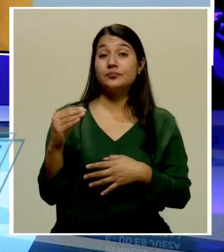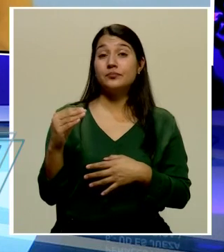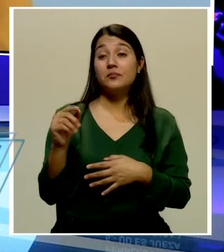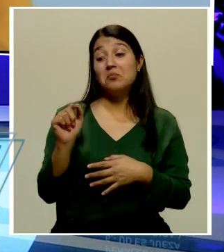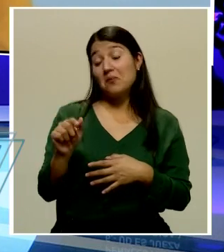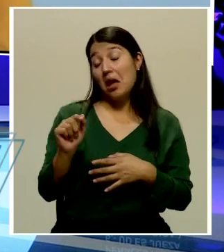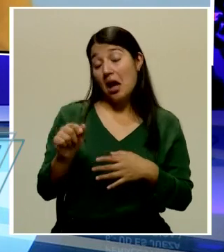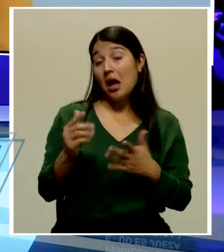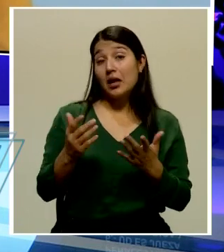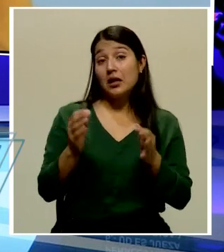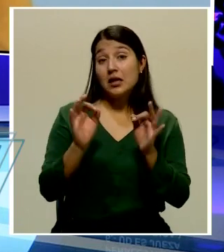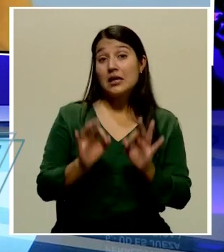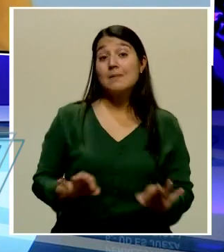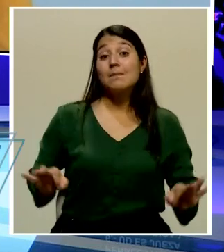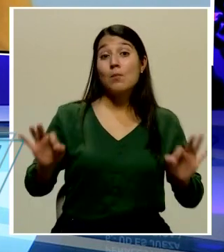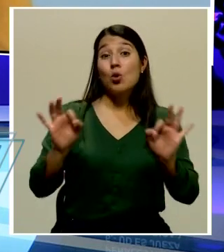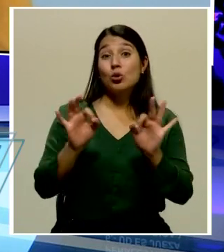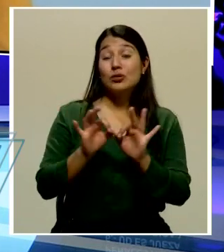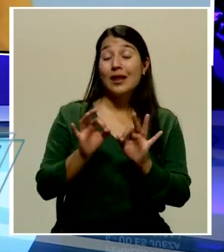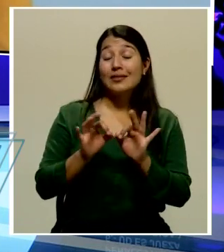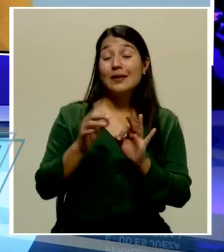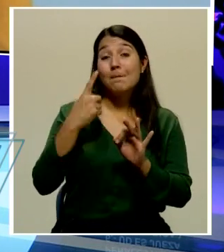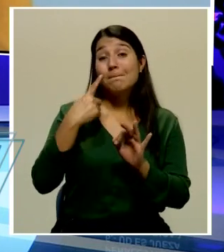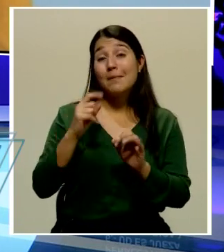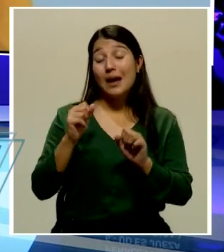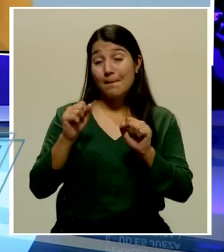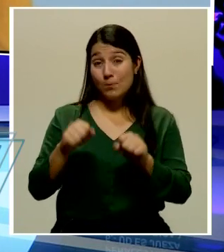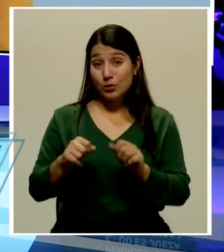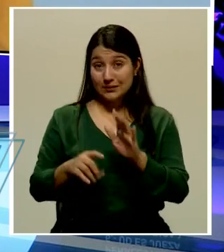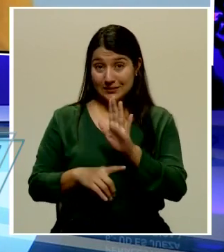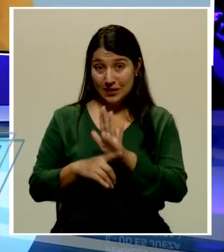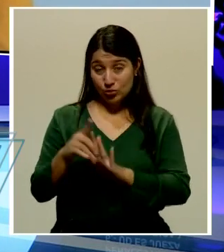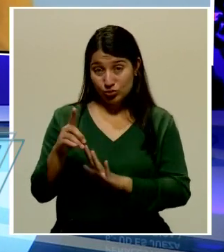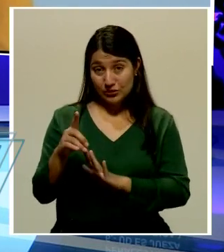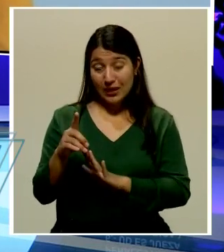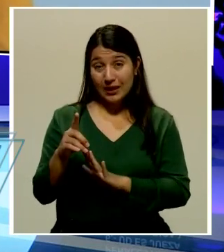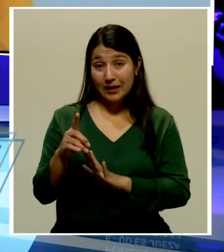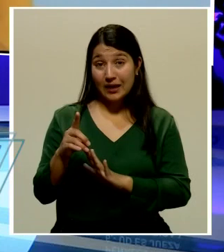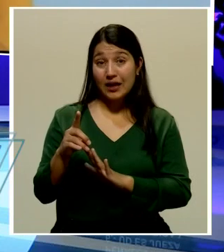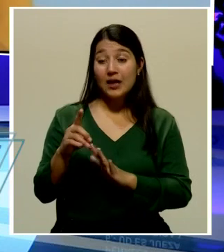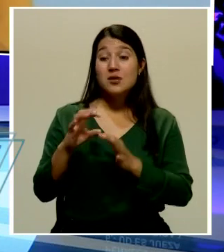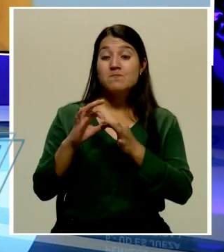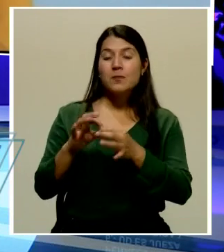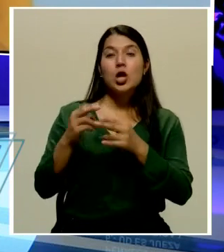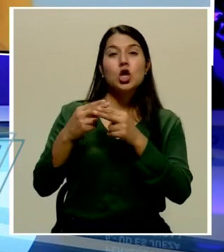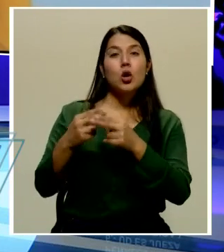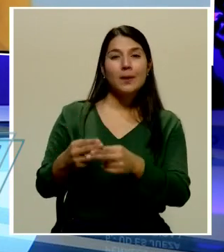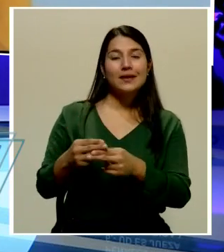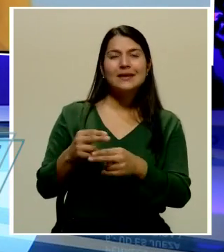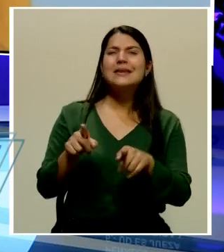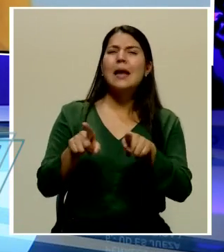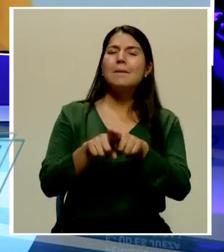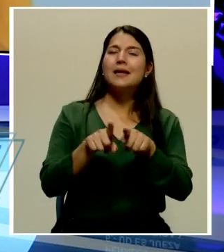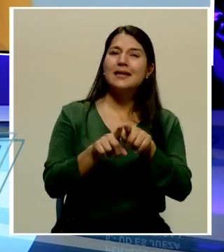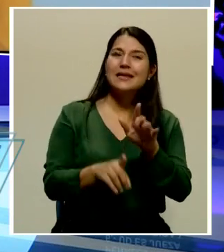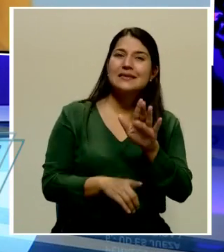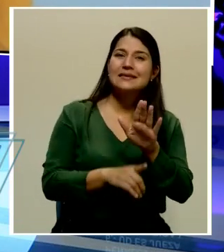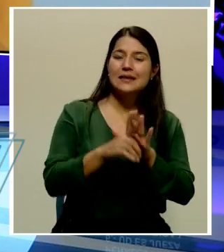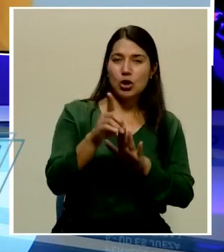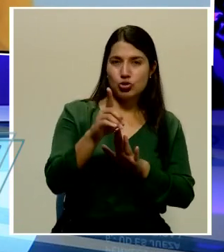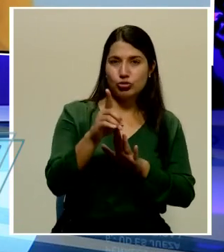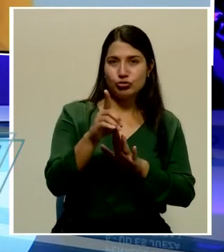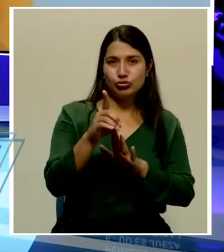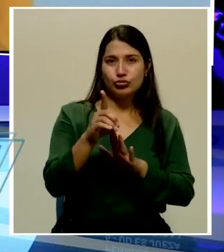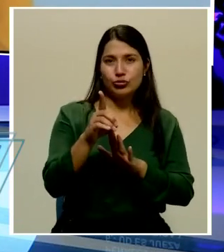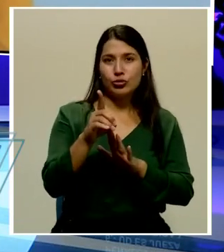peso importante en el desarrollo de no solo en los nombramientos, sino en el desarrollo de los casos, como lo estamos